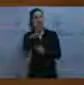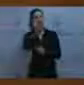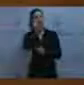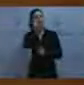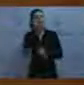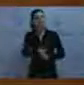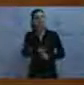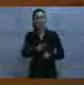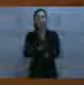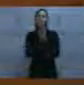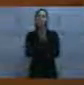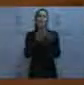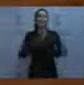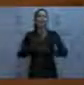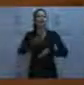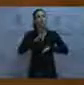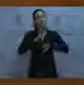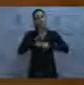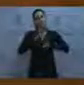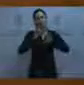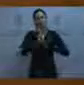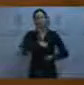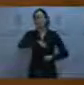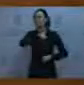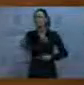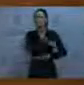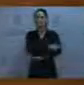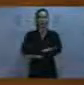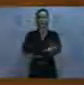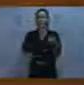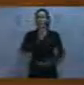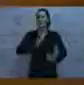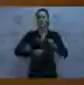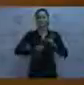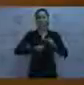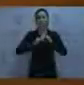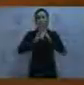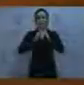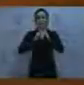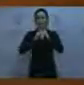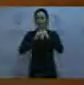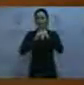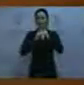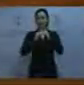es que colabore por la gobernabilidad de España, porque esa estabilidad